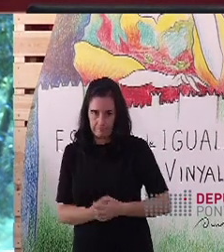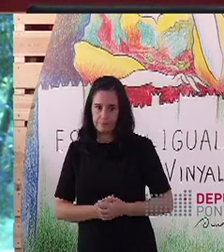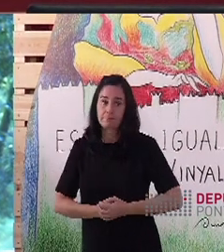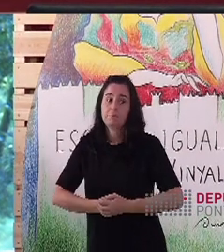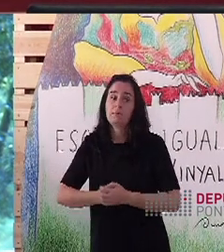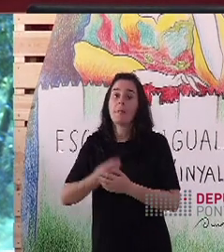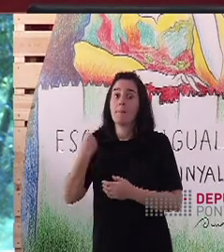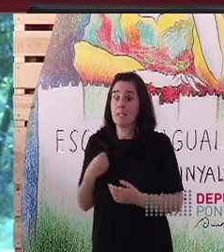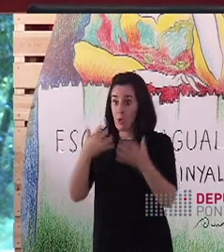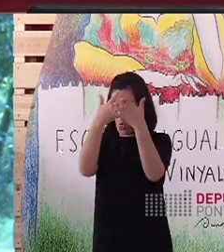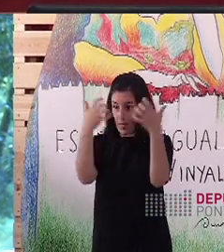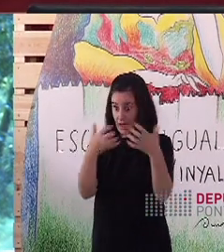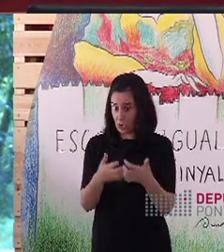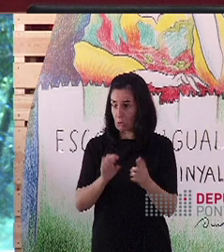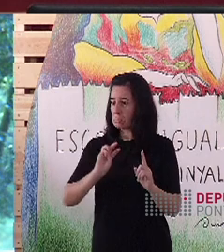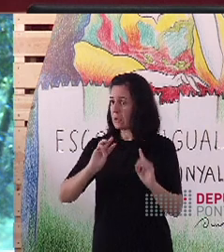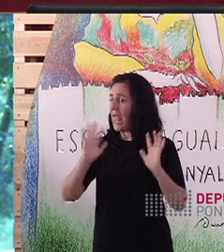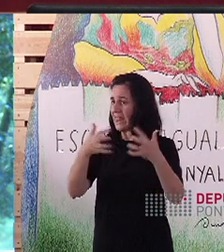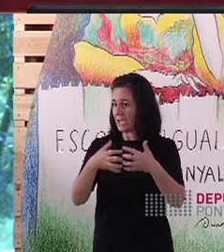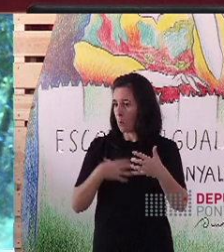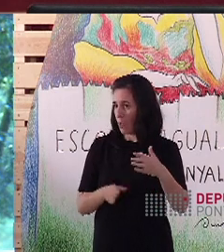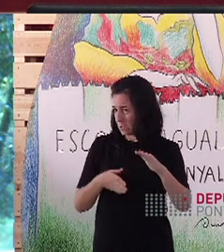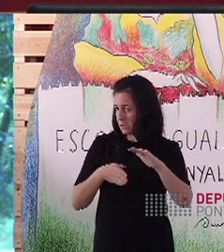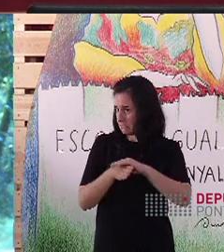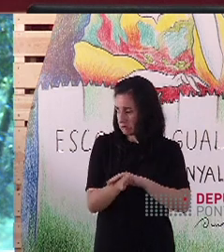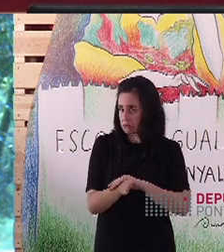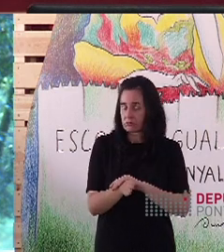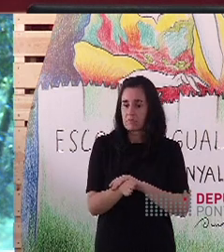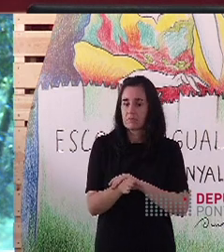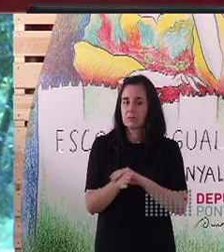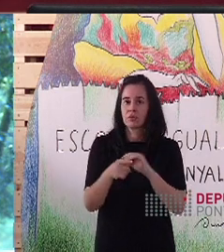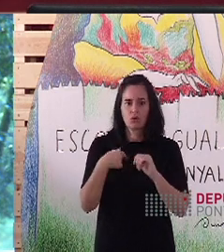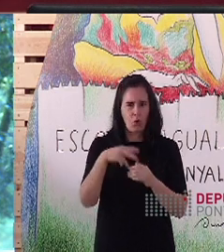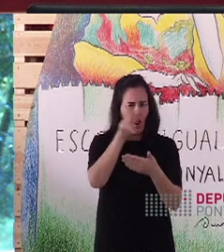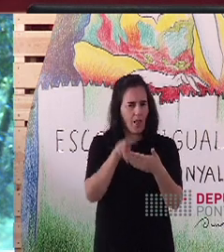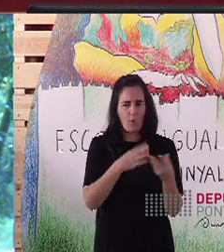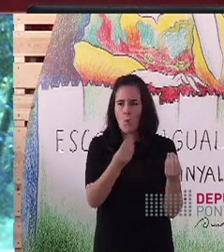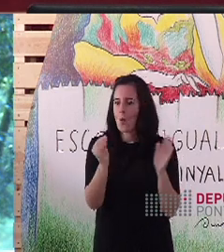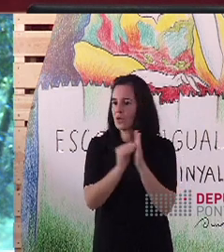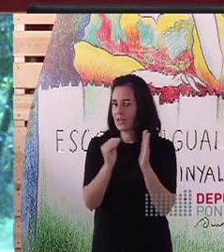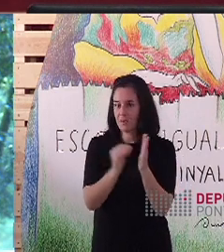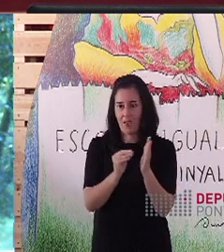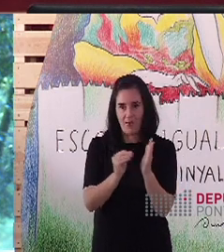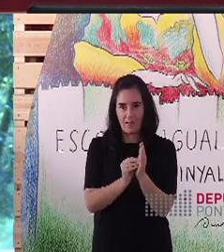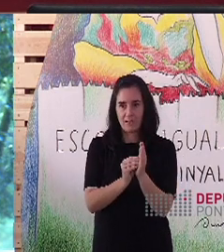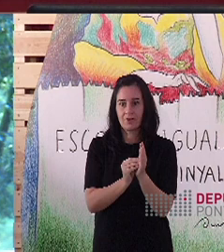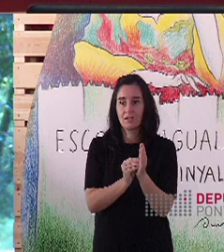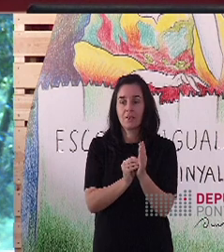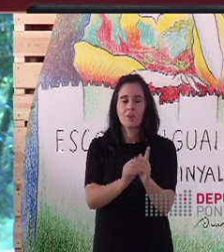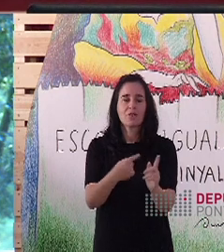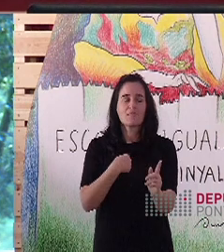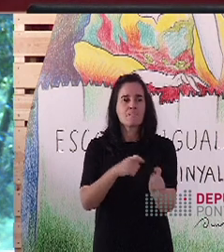está en internet, que está maravillosamente escrito, pero que yo, que lo he leído varias veces, me